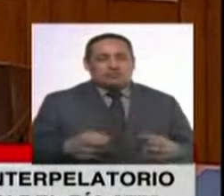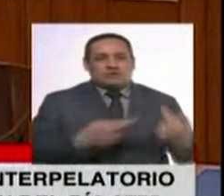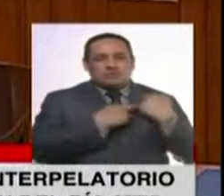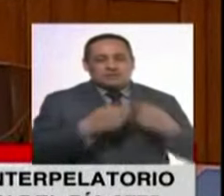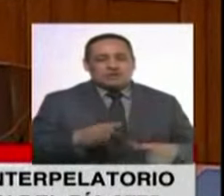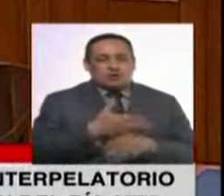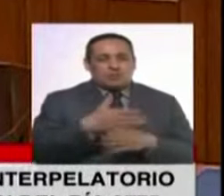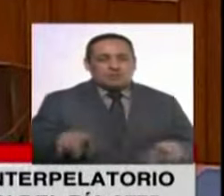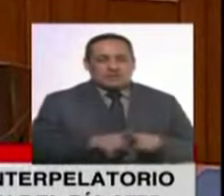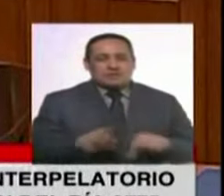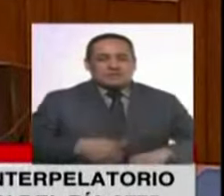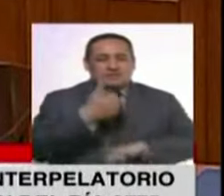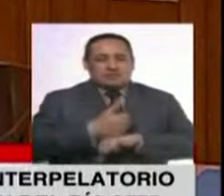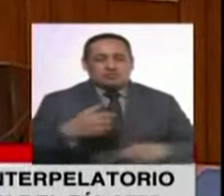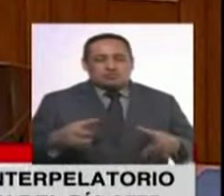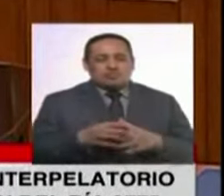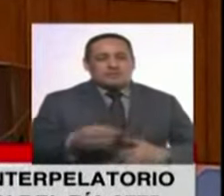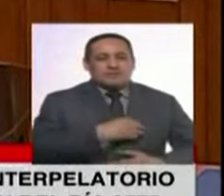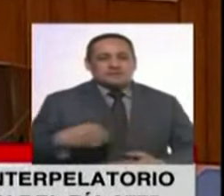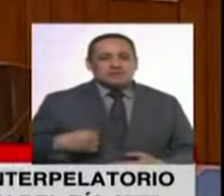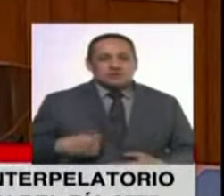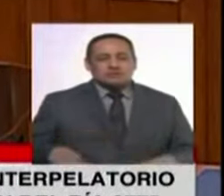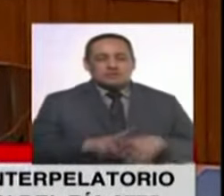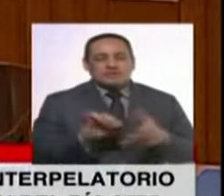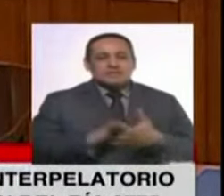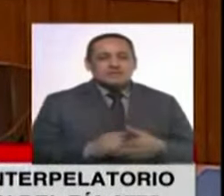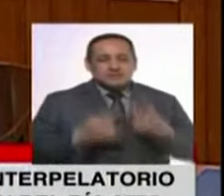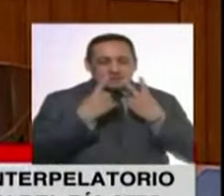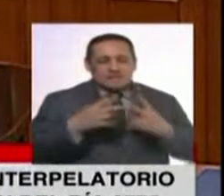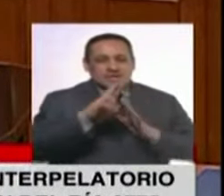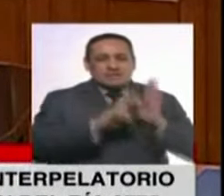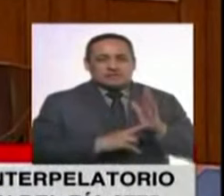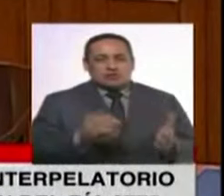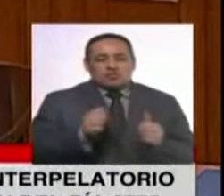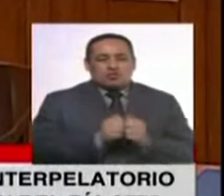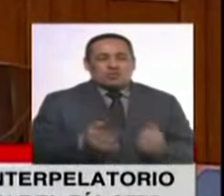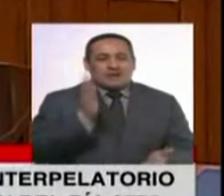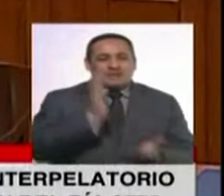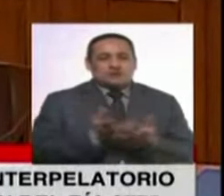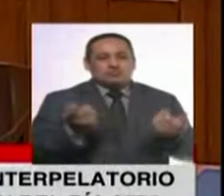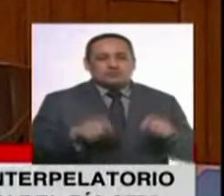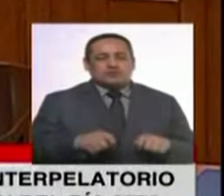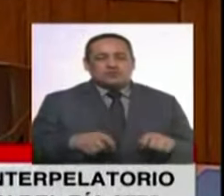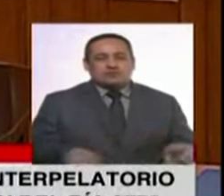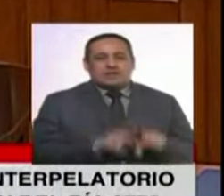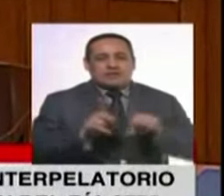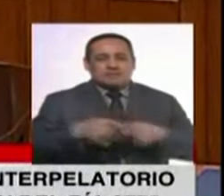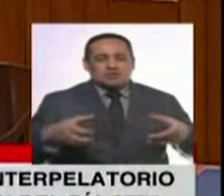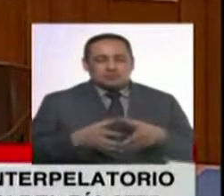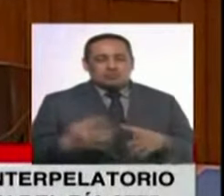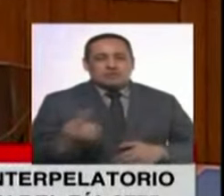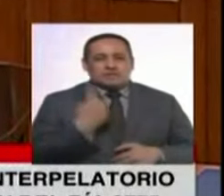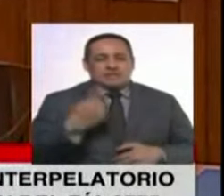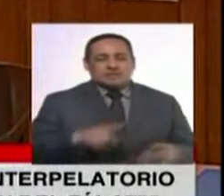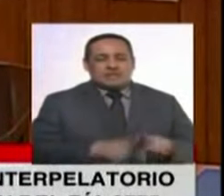y colaboradores del alta dirección del ministerio anterior se encuentra registrado con sanción de suspensión destitución